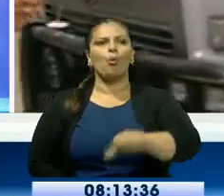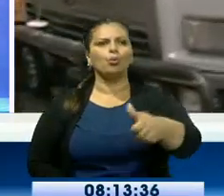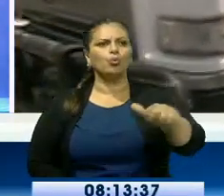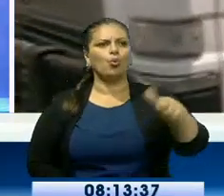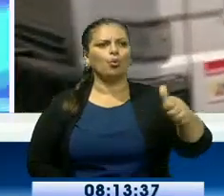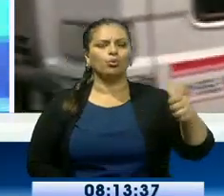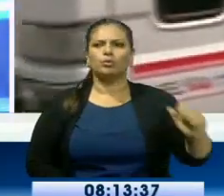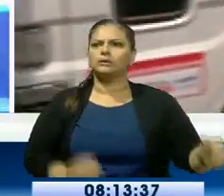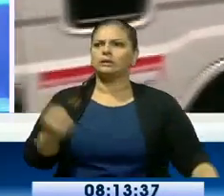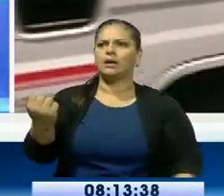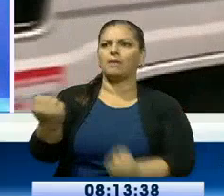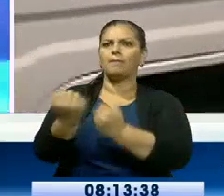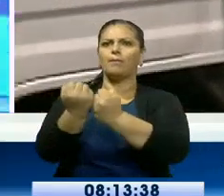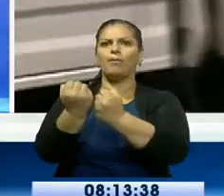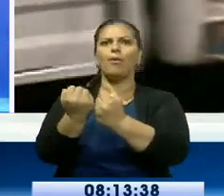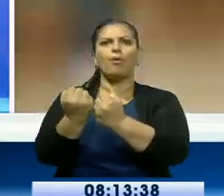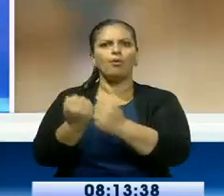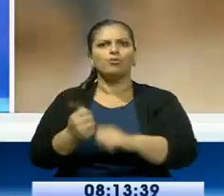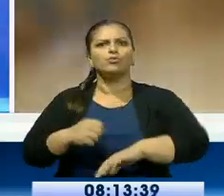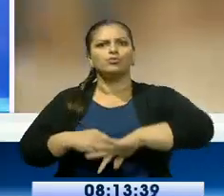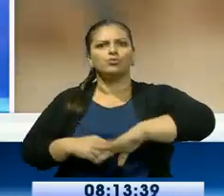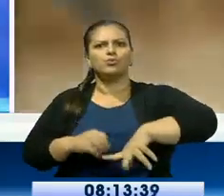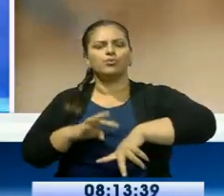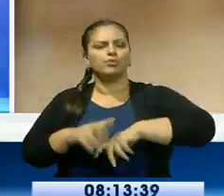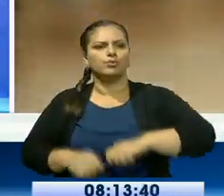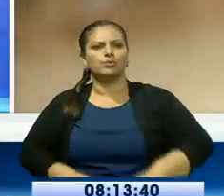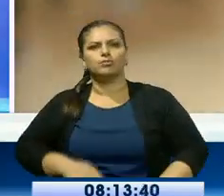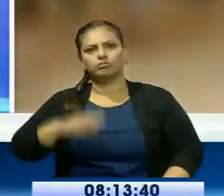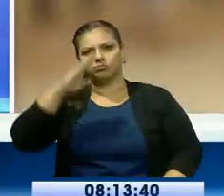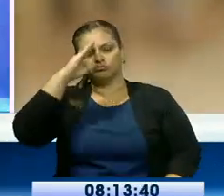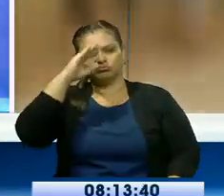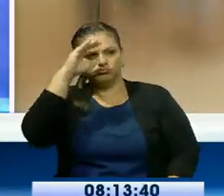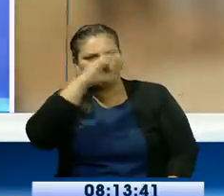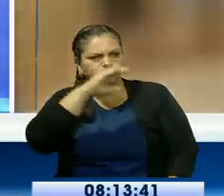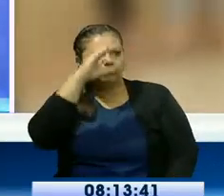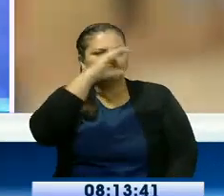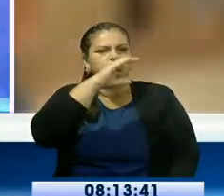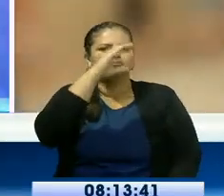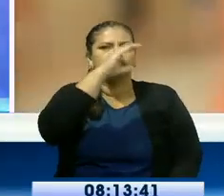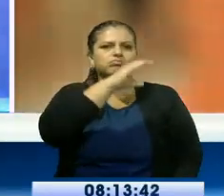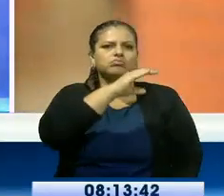esa agrupación delictiva que se dedica a robar este tipo de mercaderías,